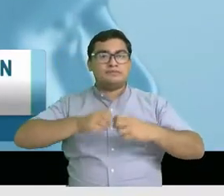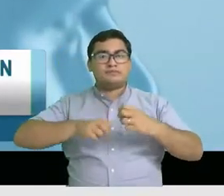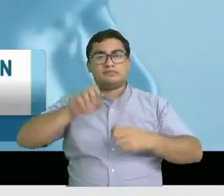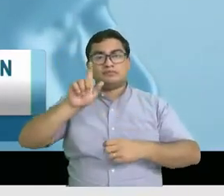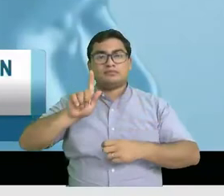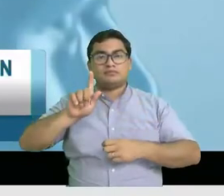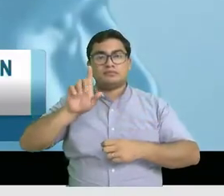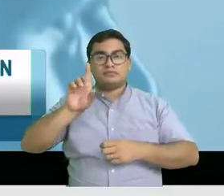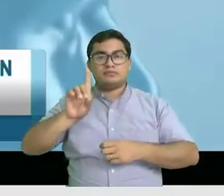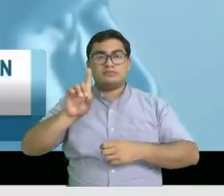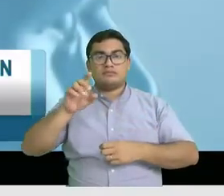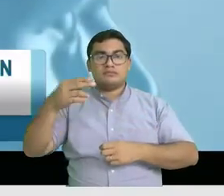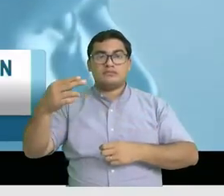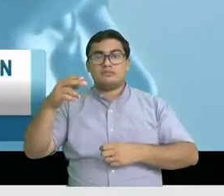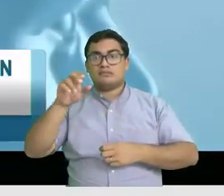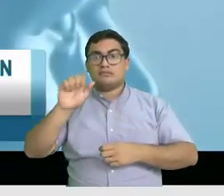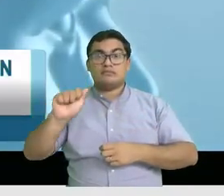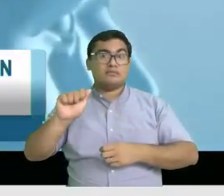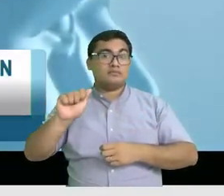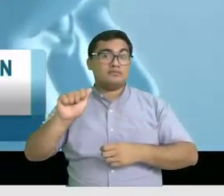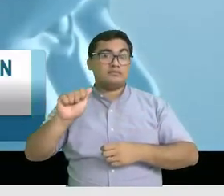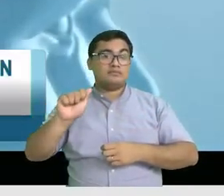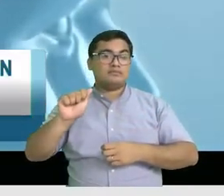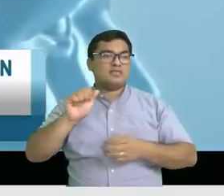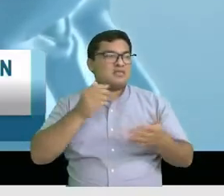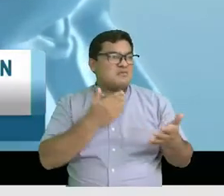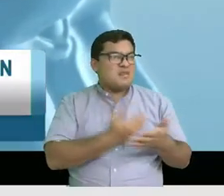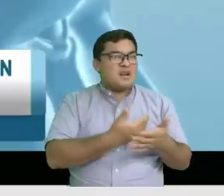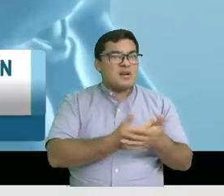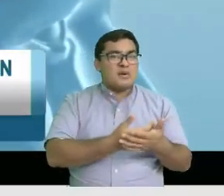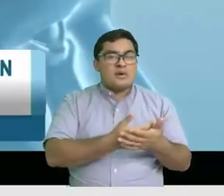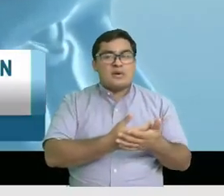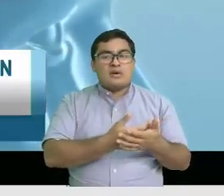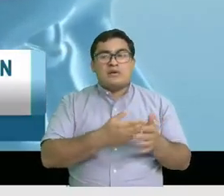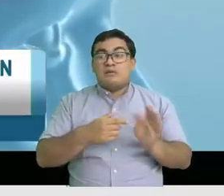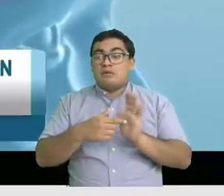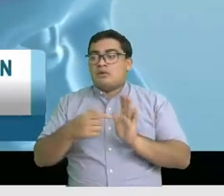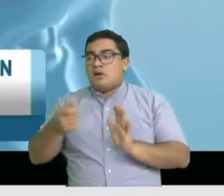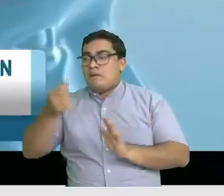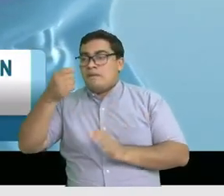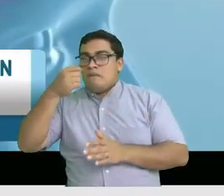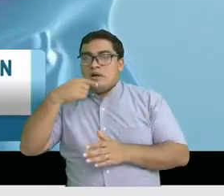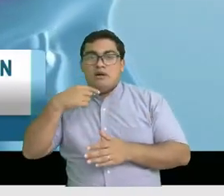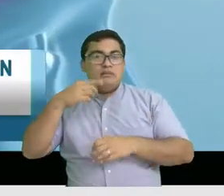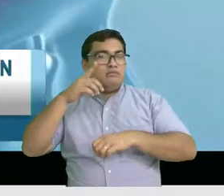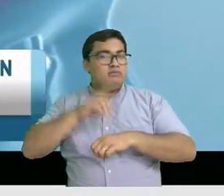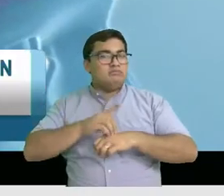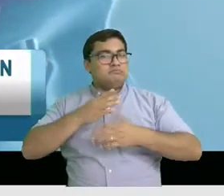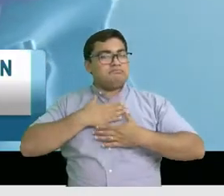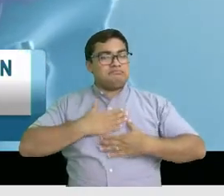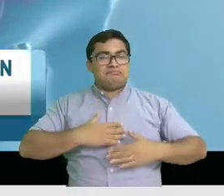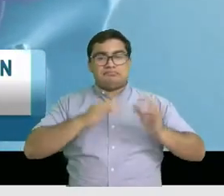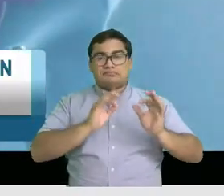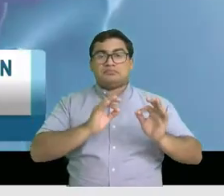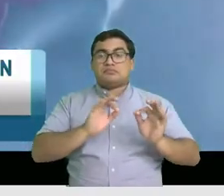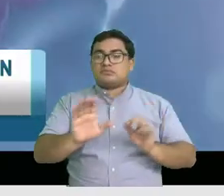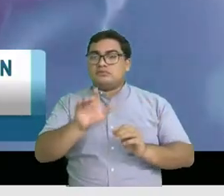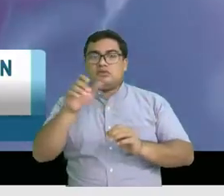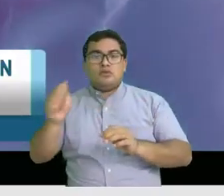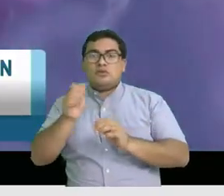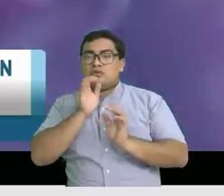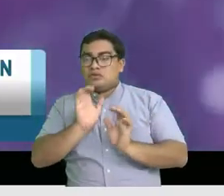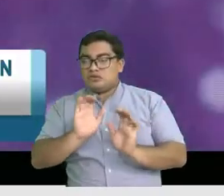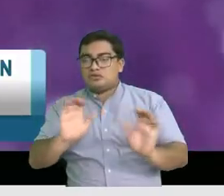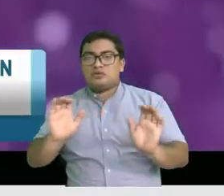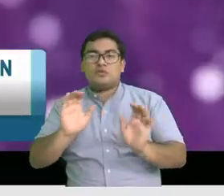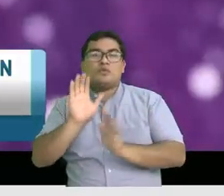de hiperactividad, otros no, otros lo logran con el tratamiento que le dan los pediatras, los doctores.